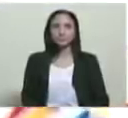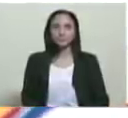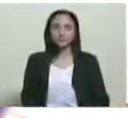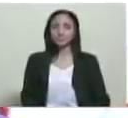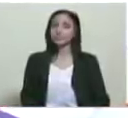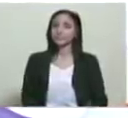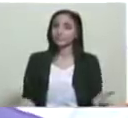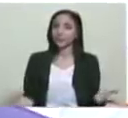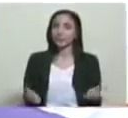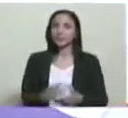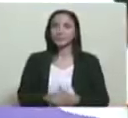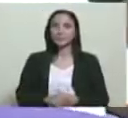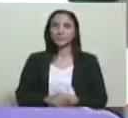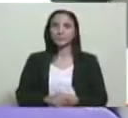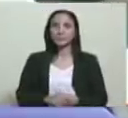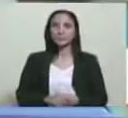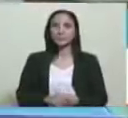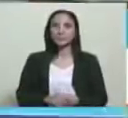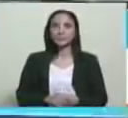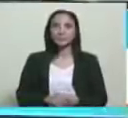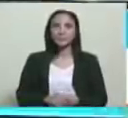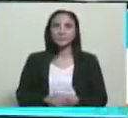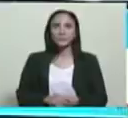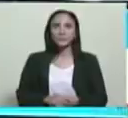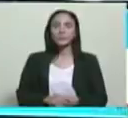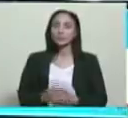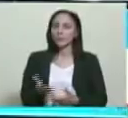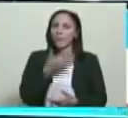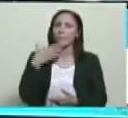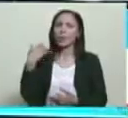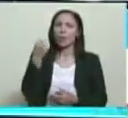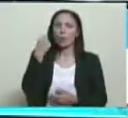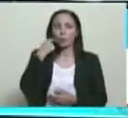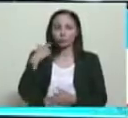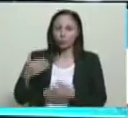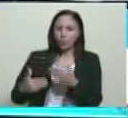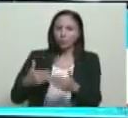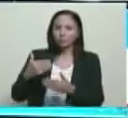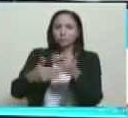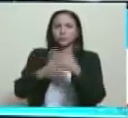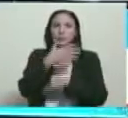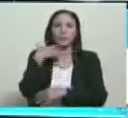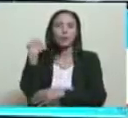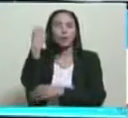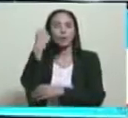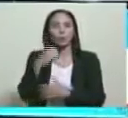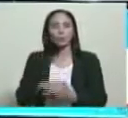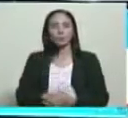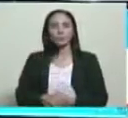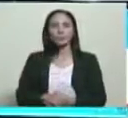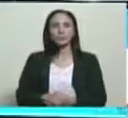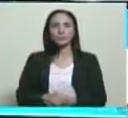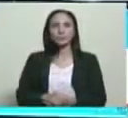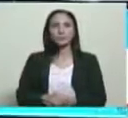Así es. Así que yo quiero mejorar y ampliar. Y yo quiero